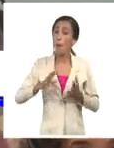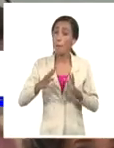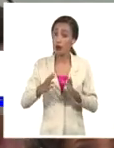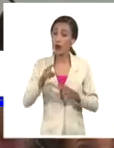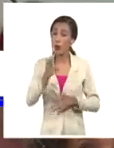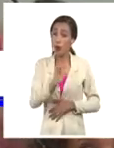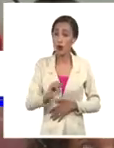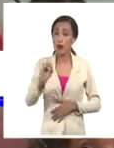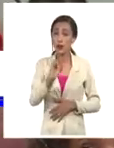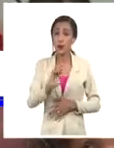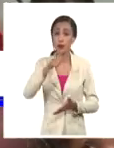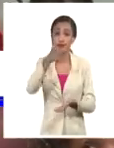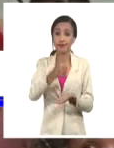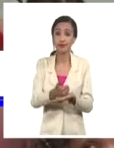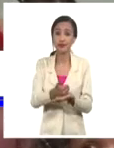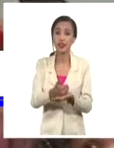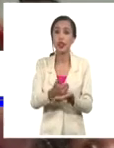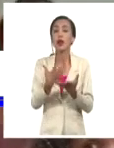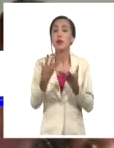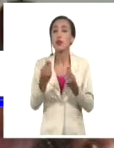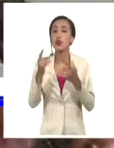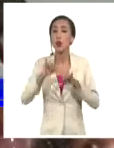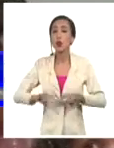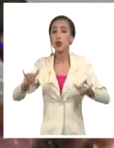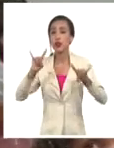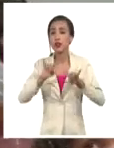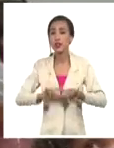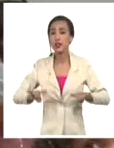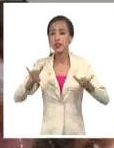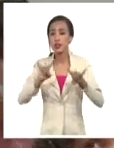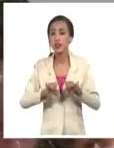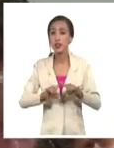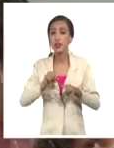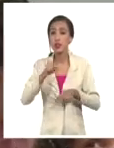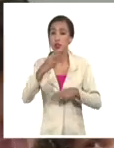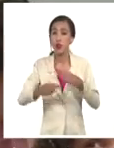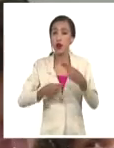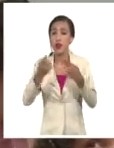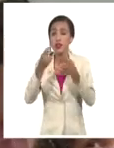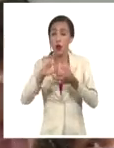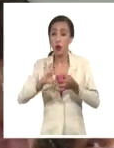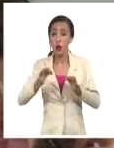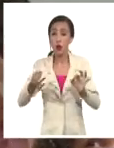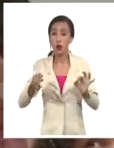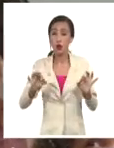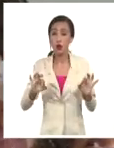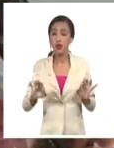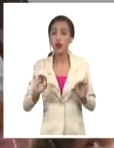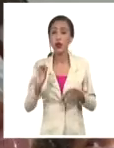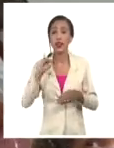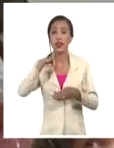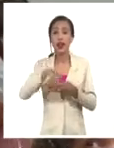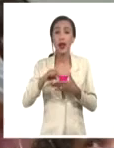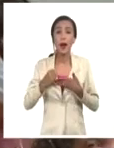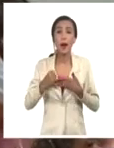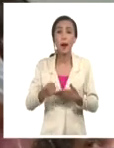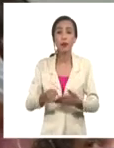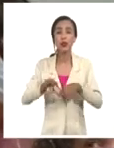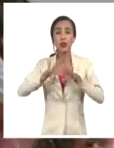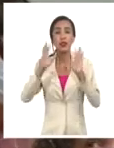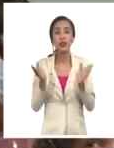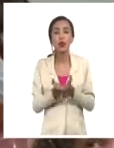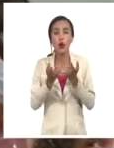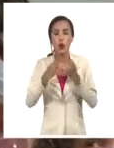del país, y hay varias universidades, y esto ha hecho que la coordinación sea integrada para el aporte de todas las